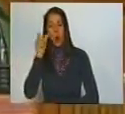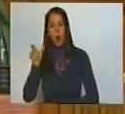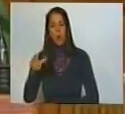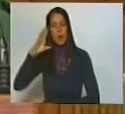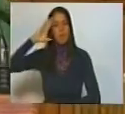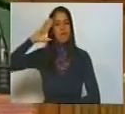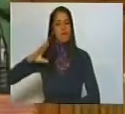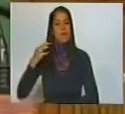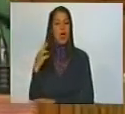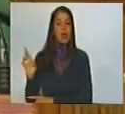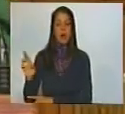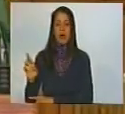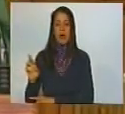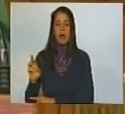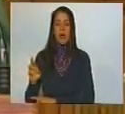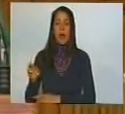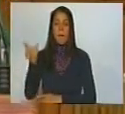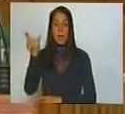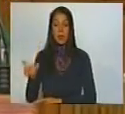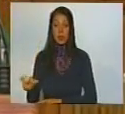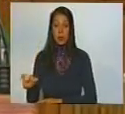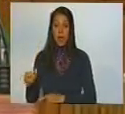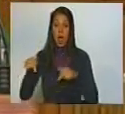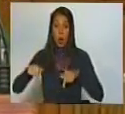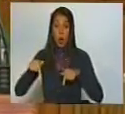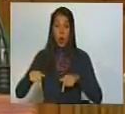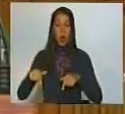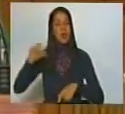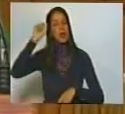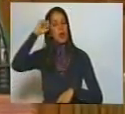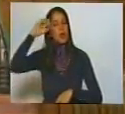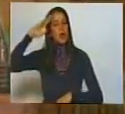también debemos darle por lo menos un aplauso.